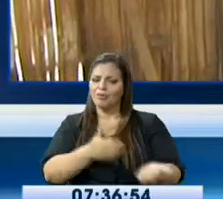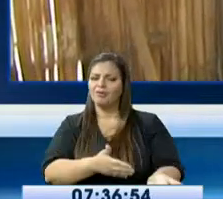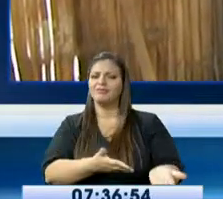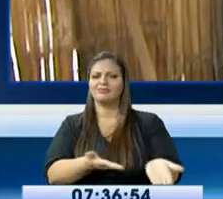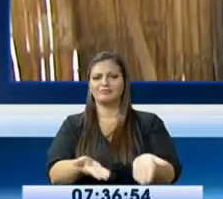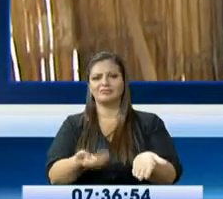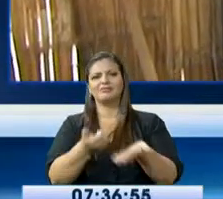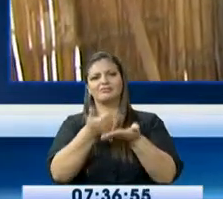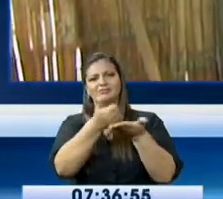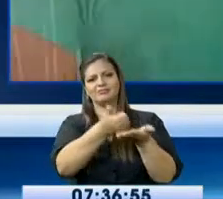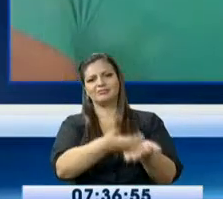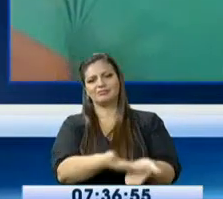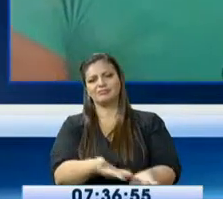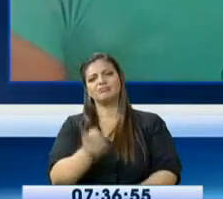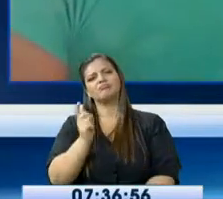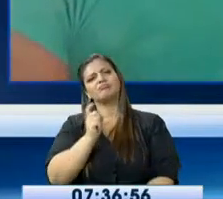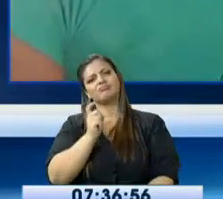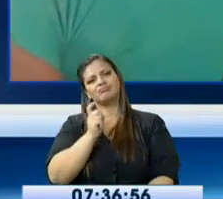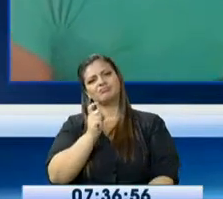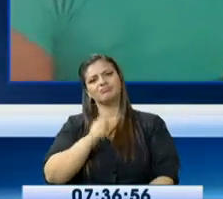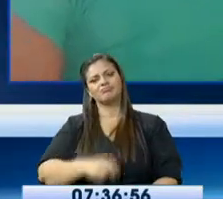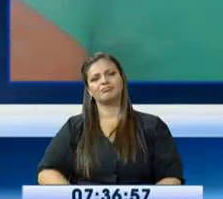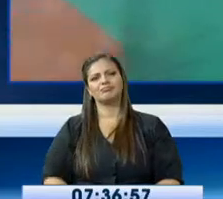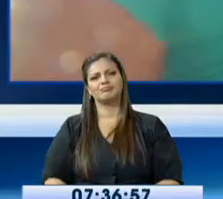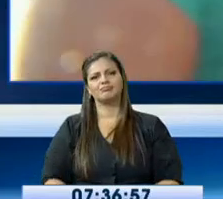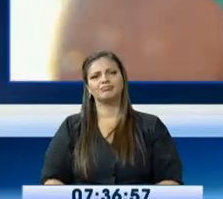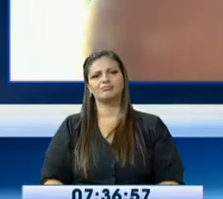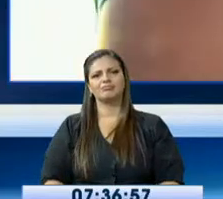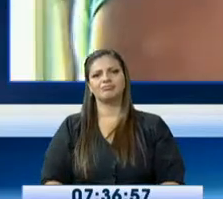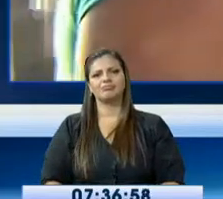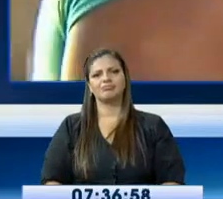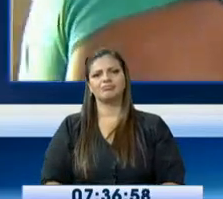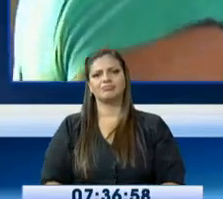ayuda que tanto lo necesitan.